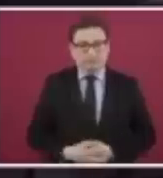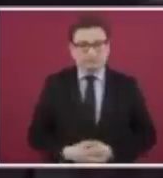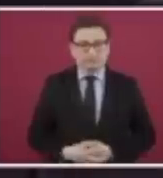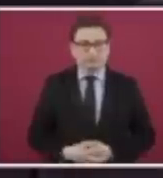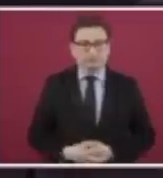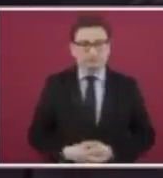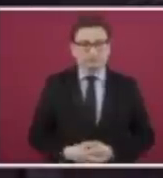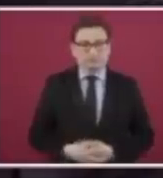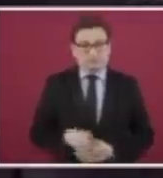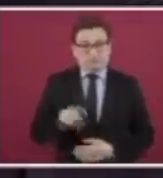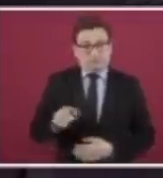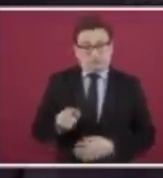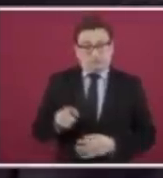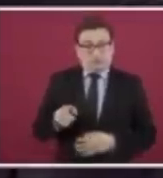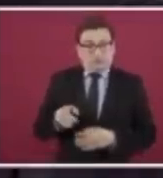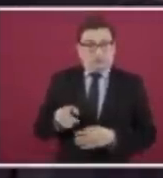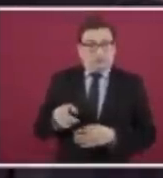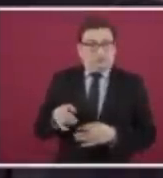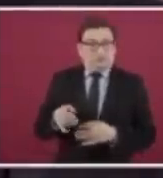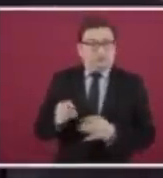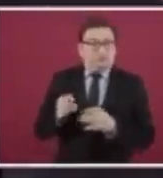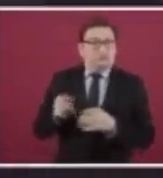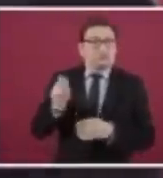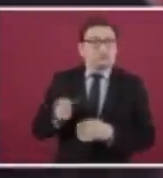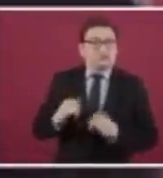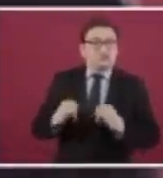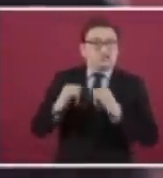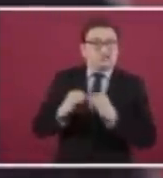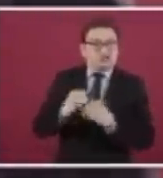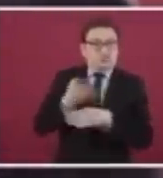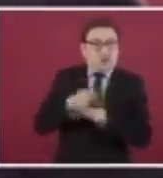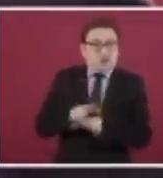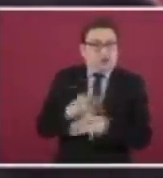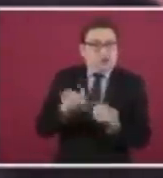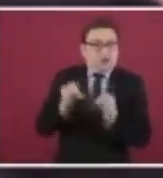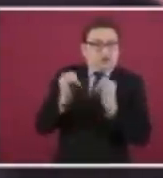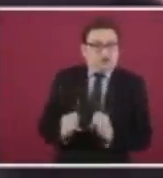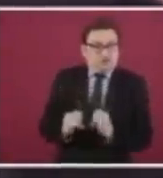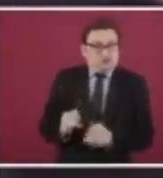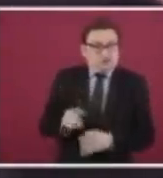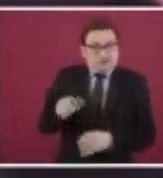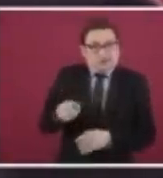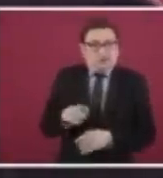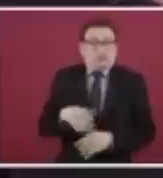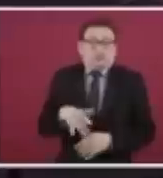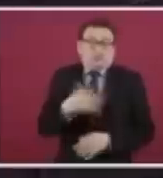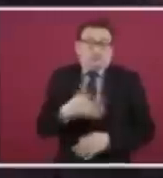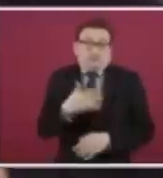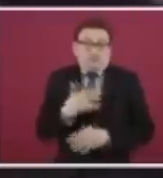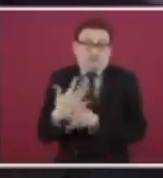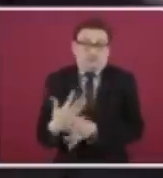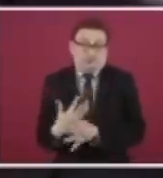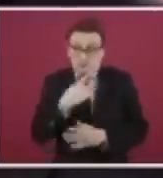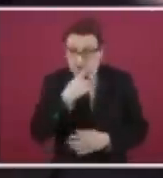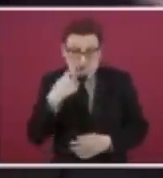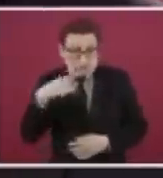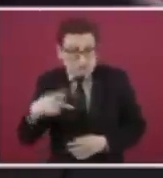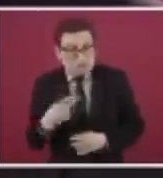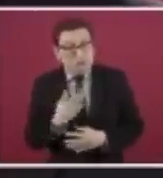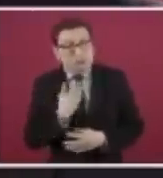Pero es una institución autónoma, independiente. Entonces, ellos defienden esa postura. Bueno, es